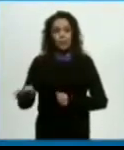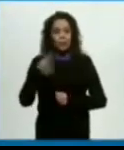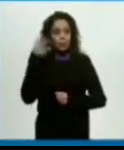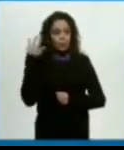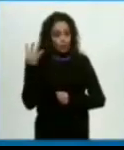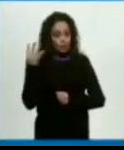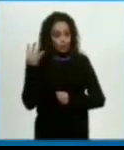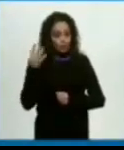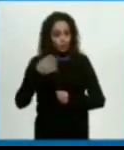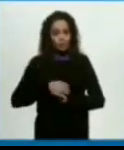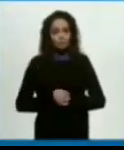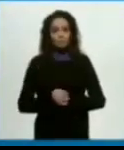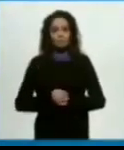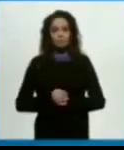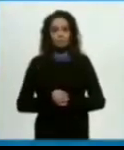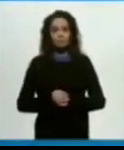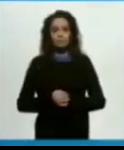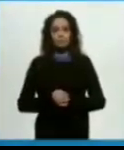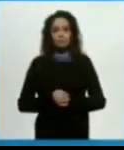cuatro,